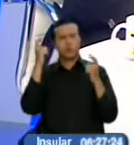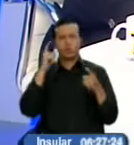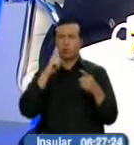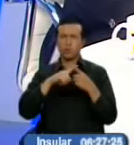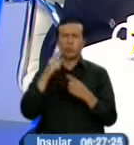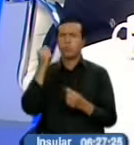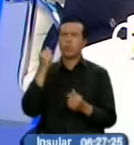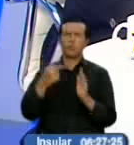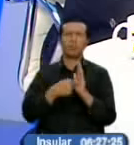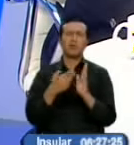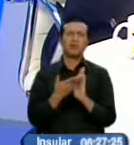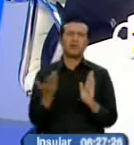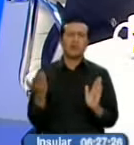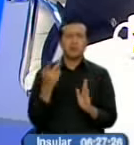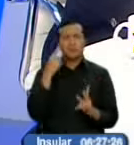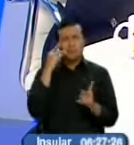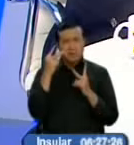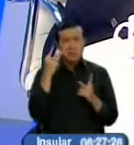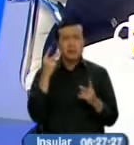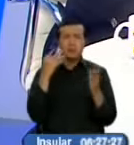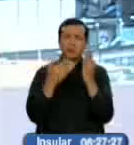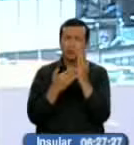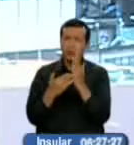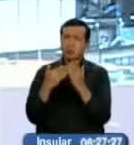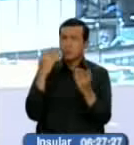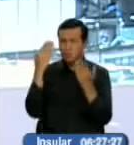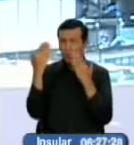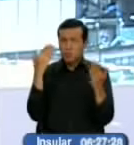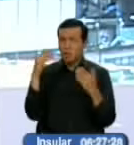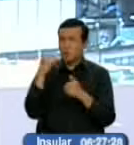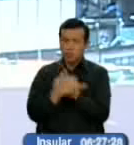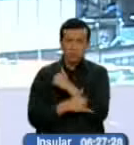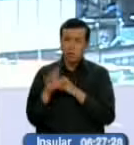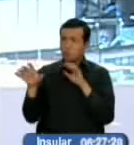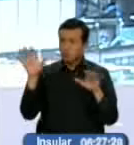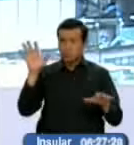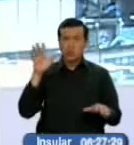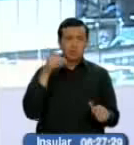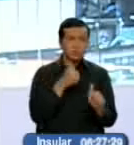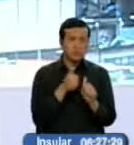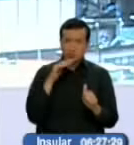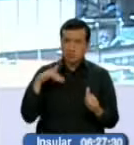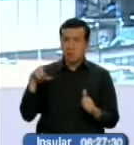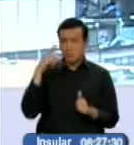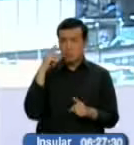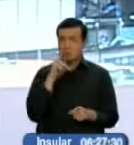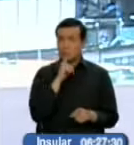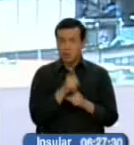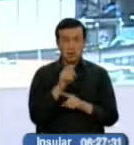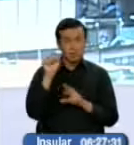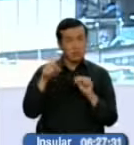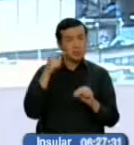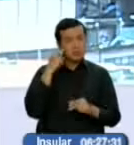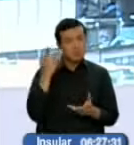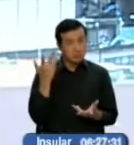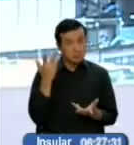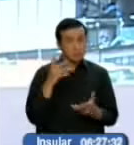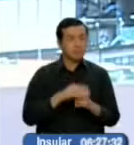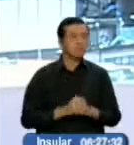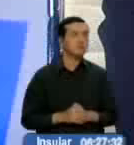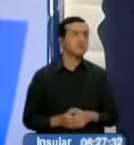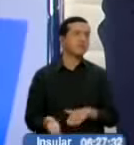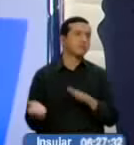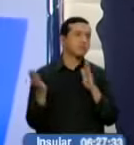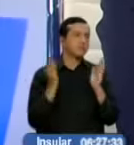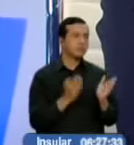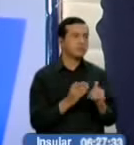cobra demasiados impuestos, solo hay que ver los impuestos de los países vecinos o los más cercanos para ver si es que este cobra demasiados impuestos. Juan